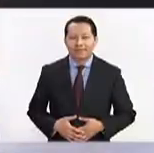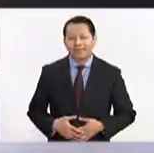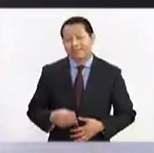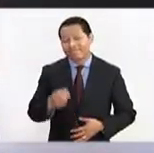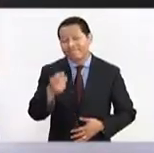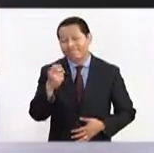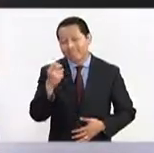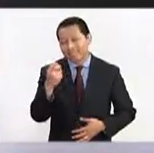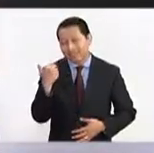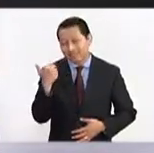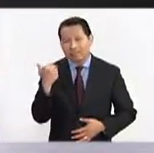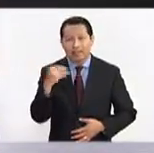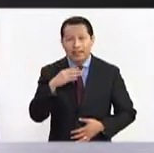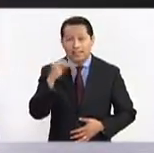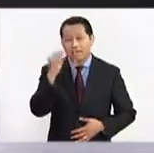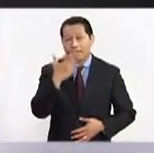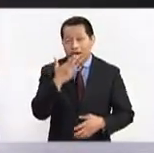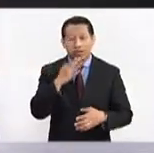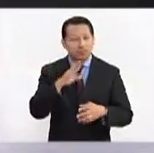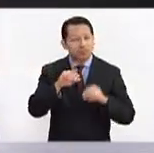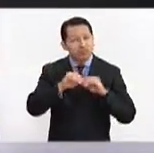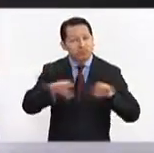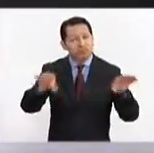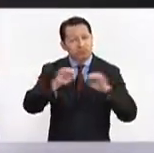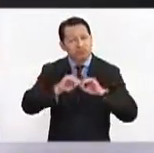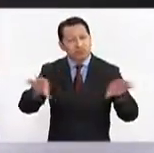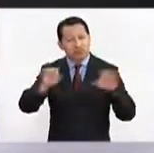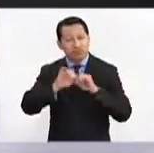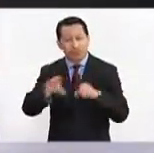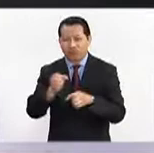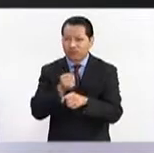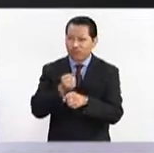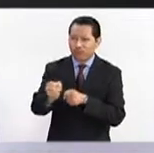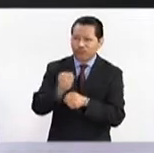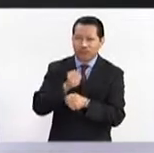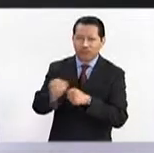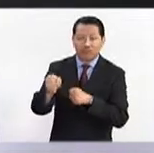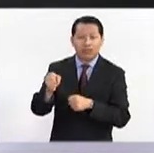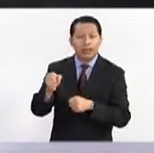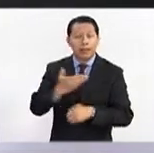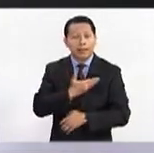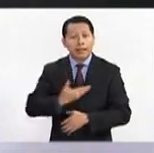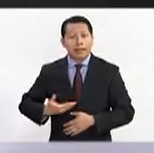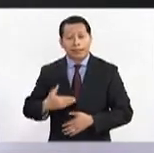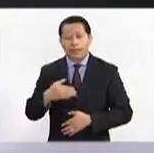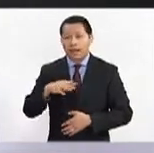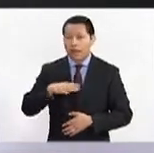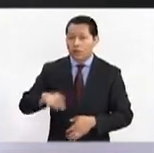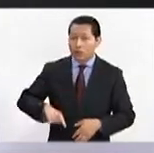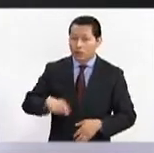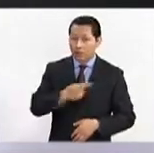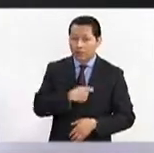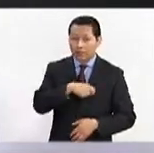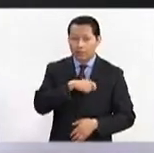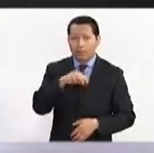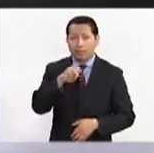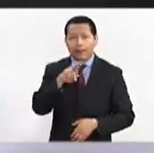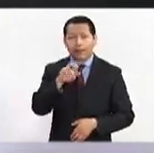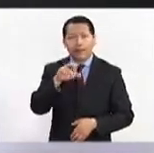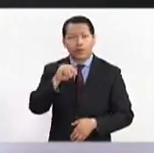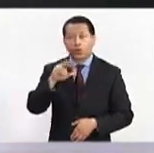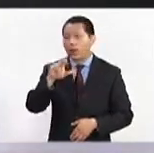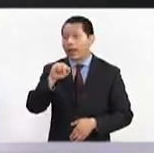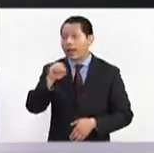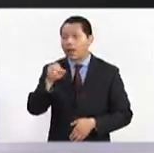Esas imágenes han dado la vuelta al mundo, las imágenes de la represión ordenada por el presidente del gobierno español, Mariano